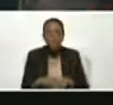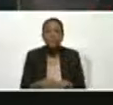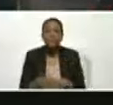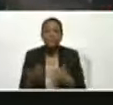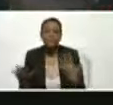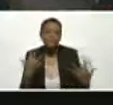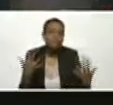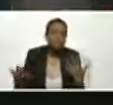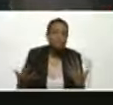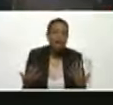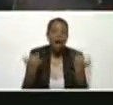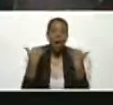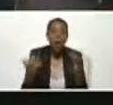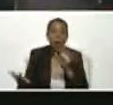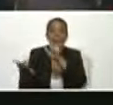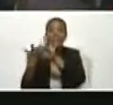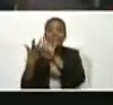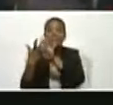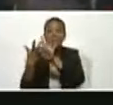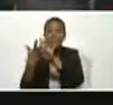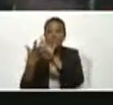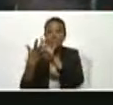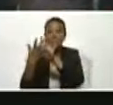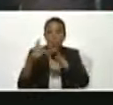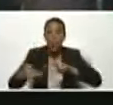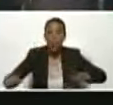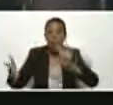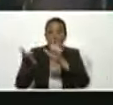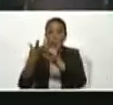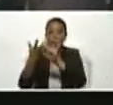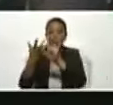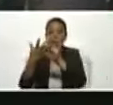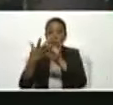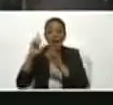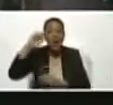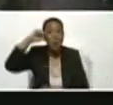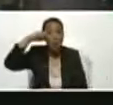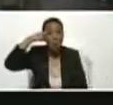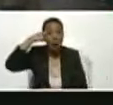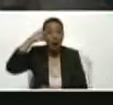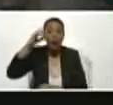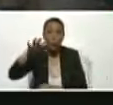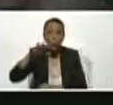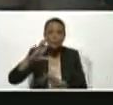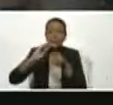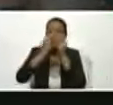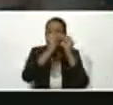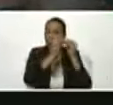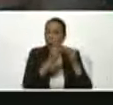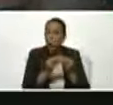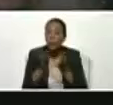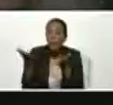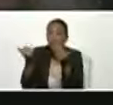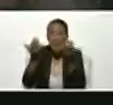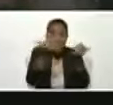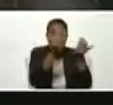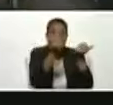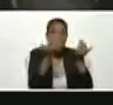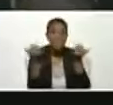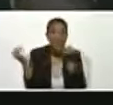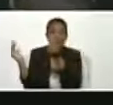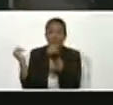miren vamos a dar un pase porque recuperamos de paquete también muchachos vengan para acá mi al